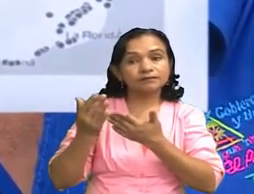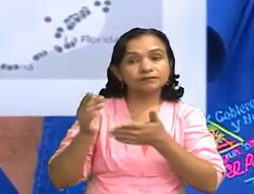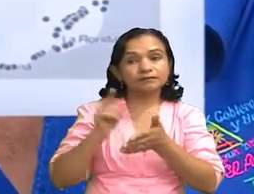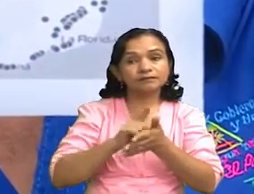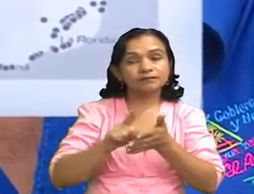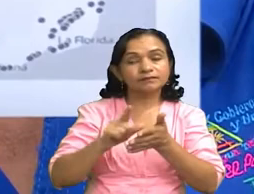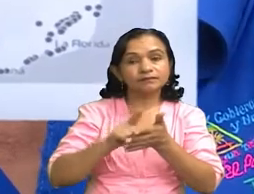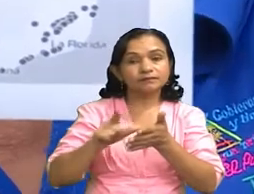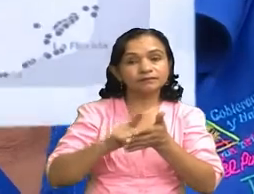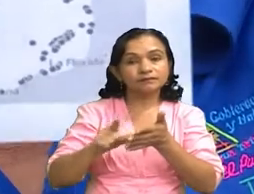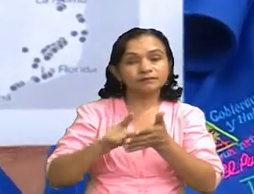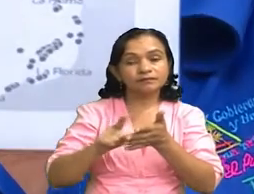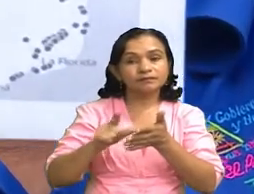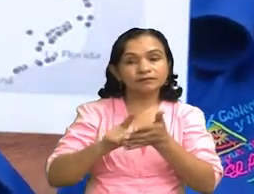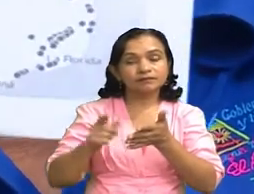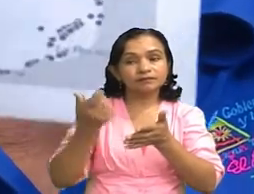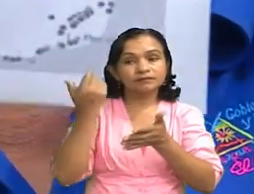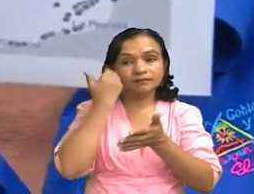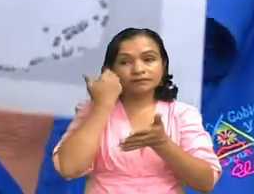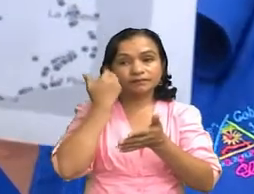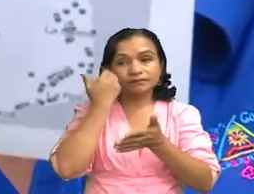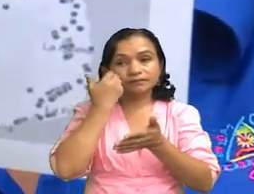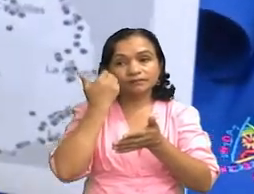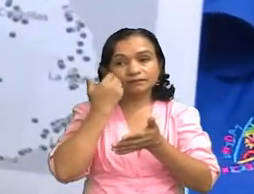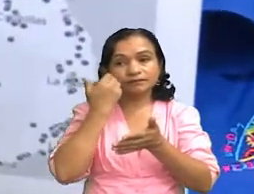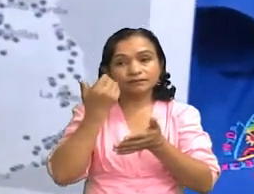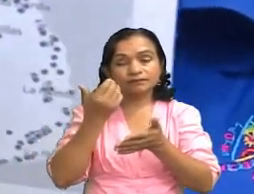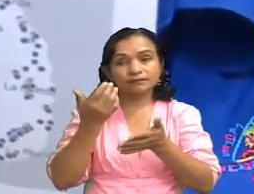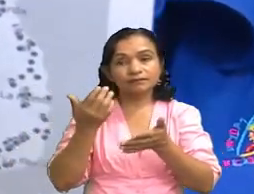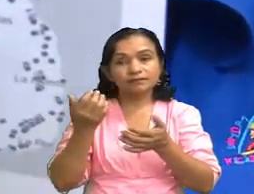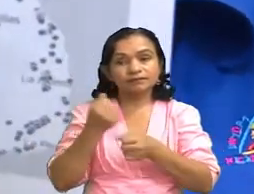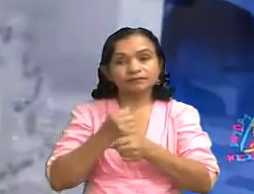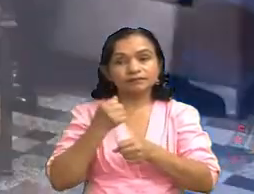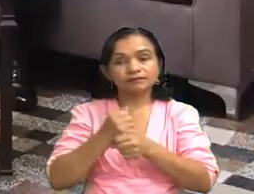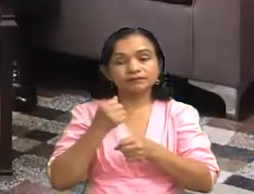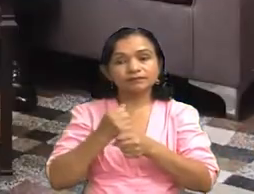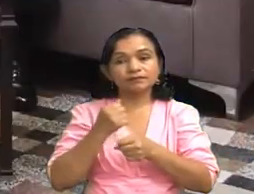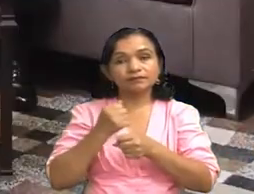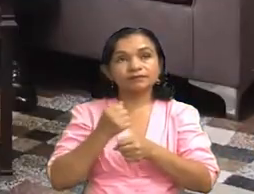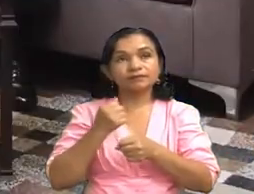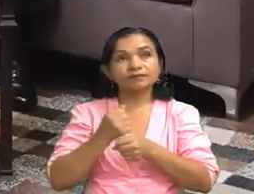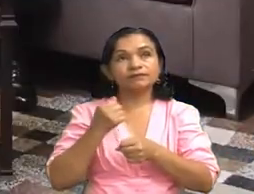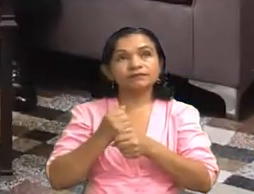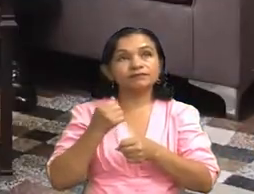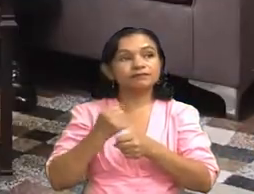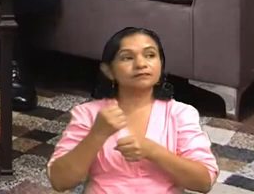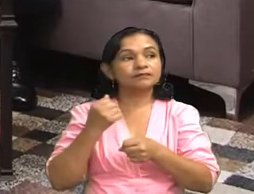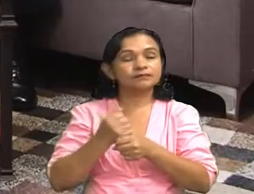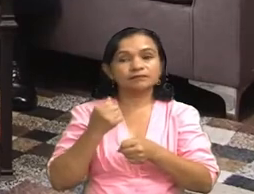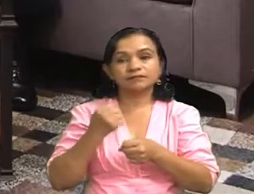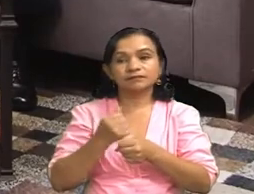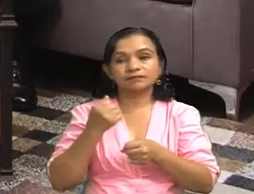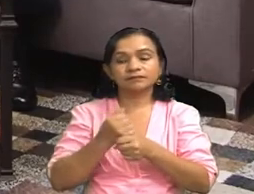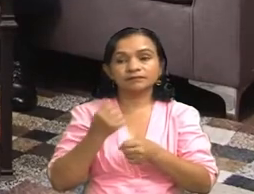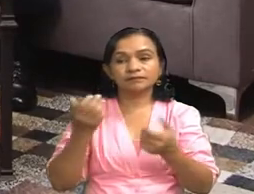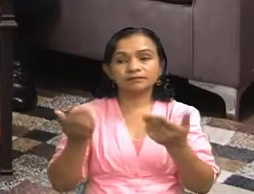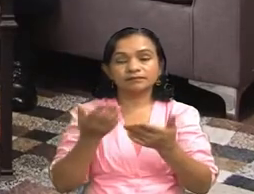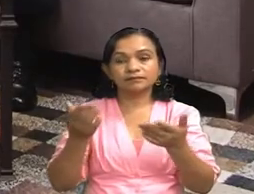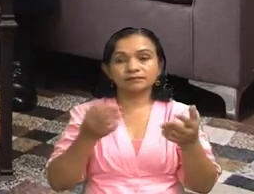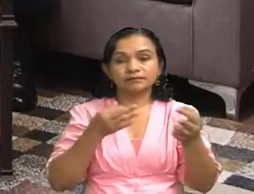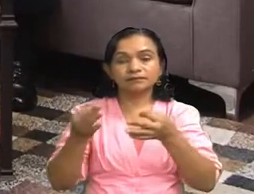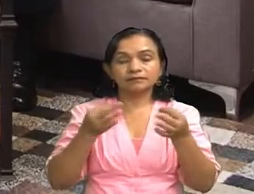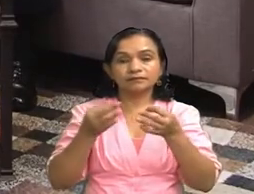de brucelosis y tuberculosis. Ahora vamos a ver el trabajo que logramos. Ok. Dice, explotaciones